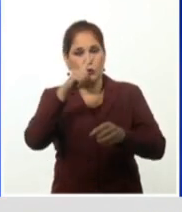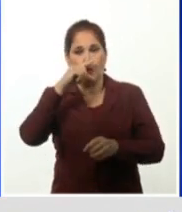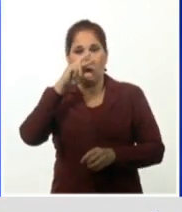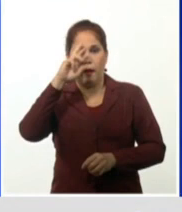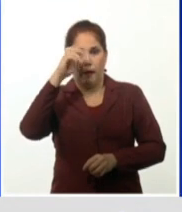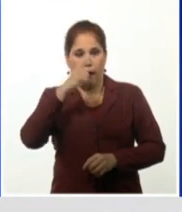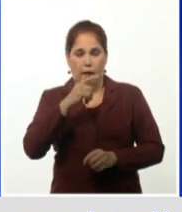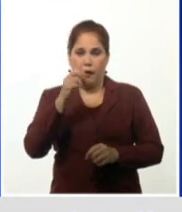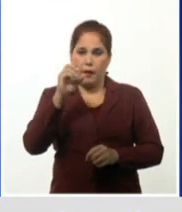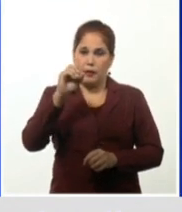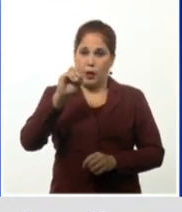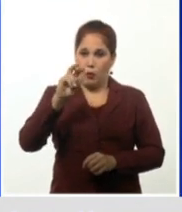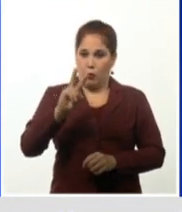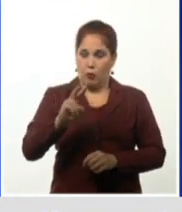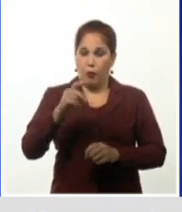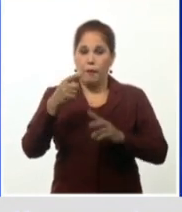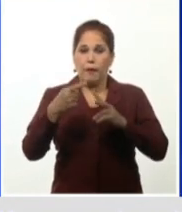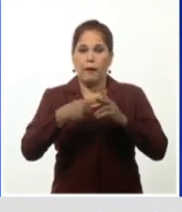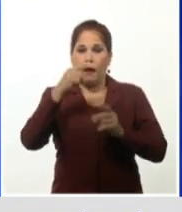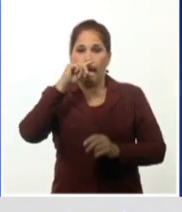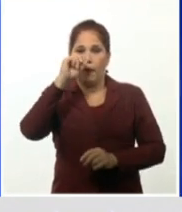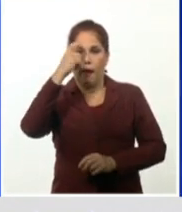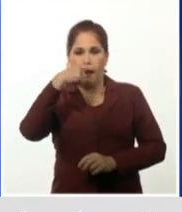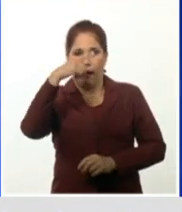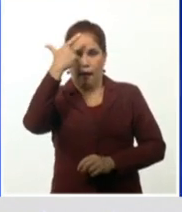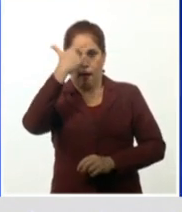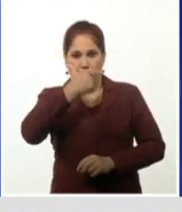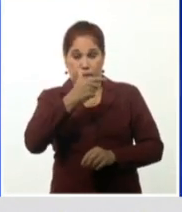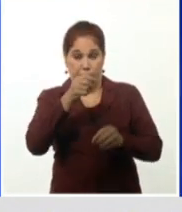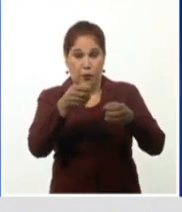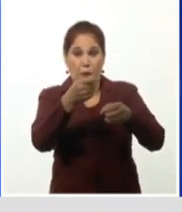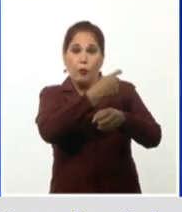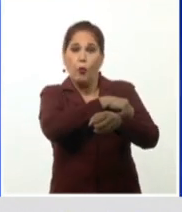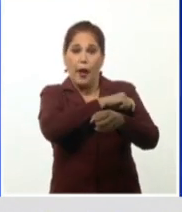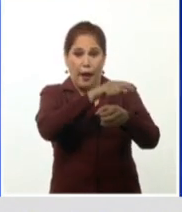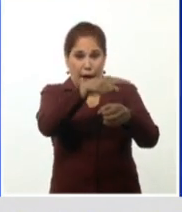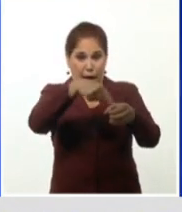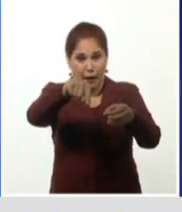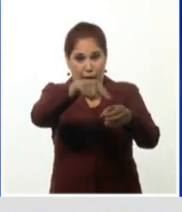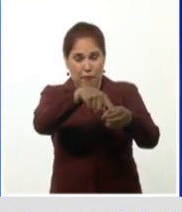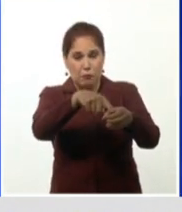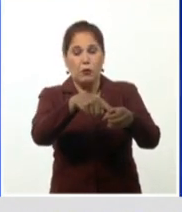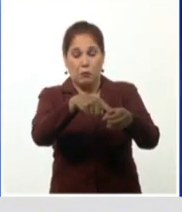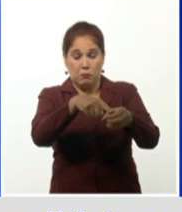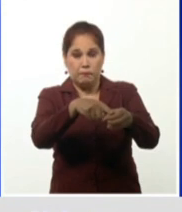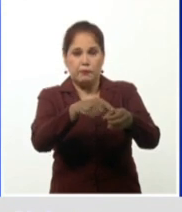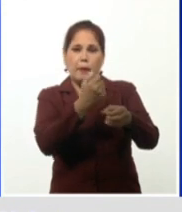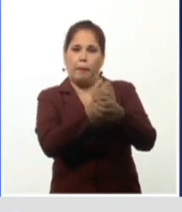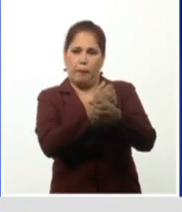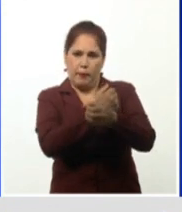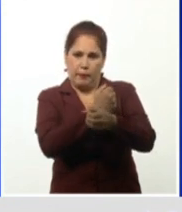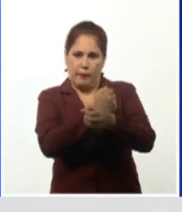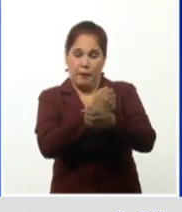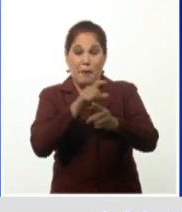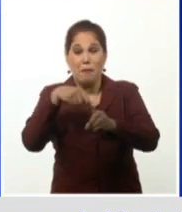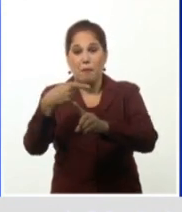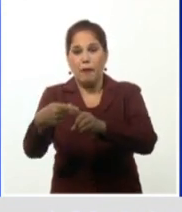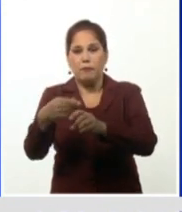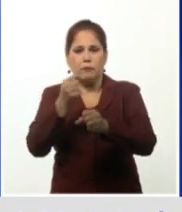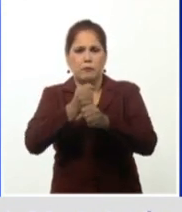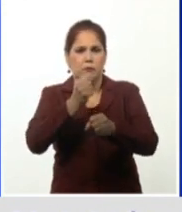y Abdala en grupos y poblaciones de riesgo, también para profesionales de la salud y trabajadores del